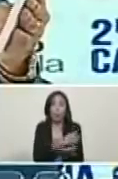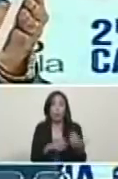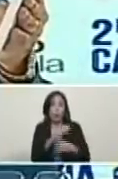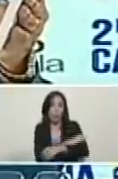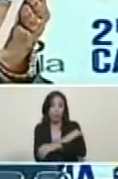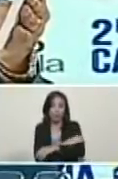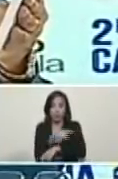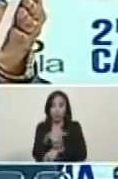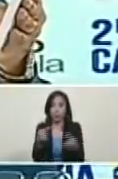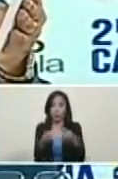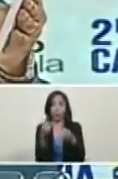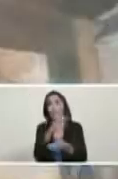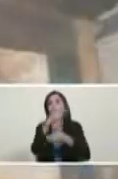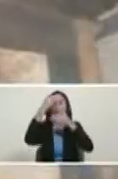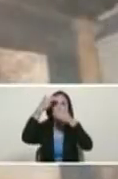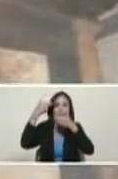terrorista.